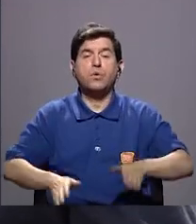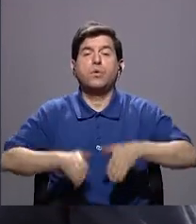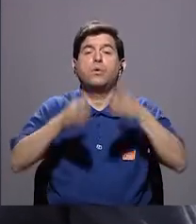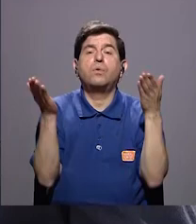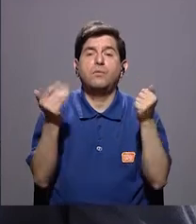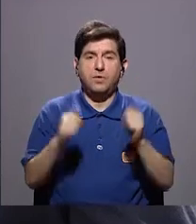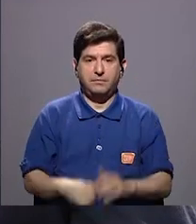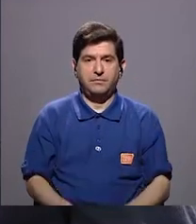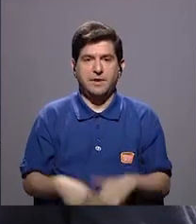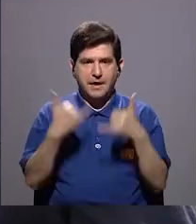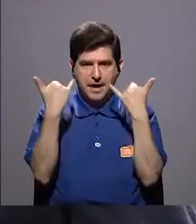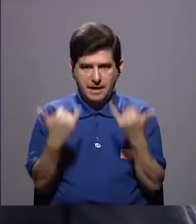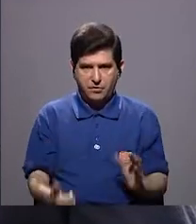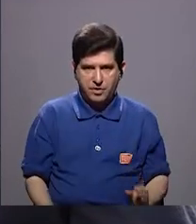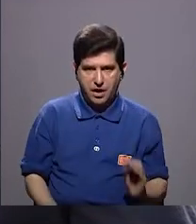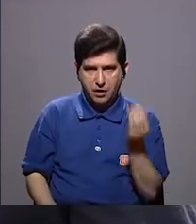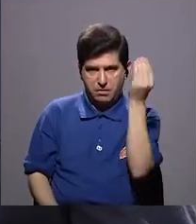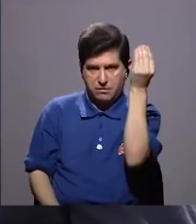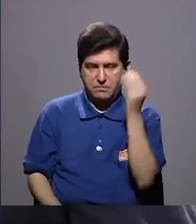hablándole. Ahora, en